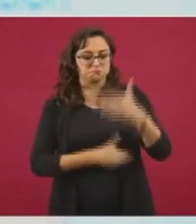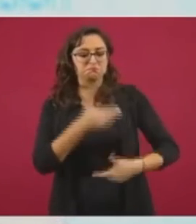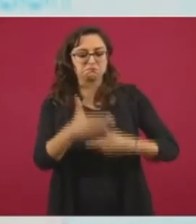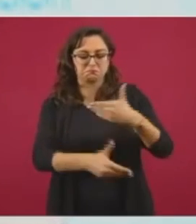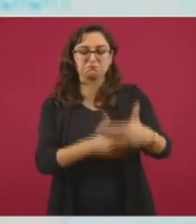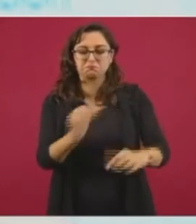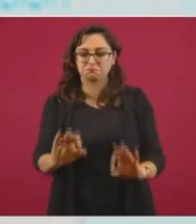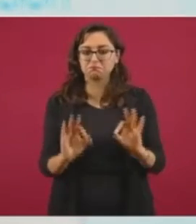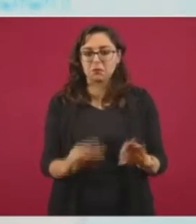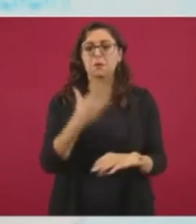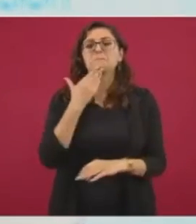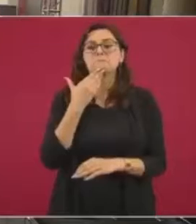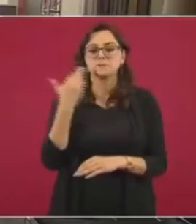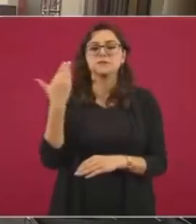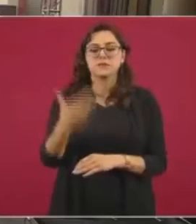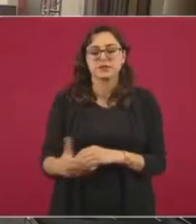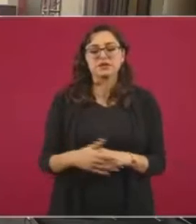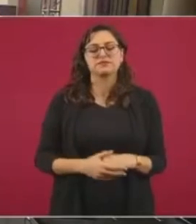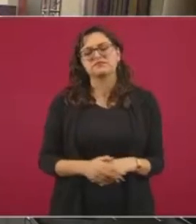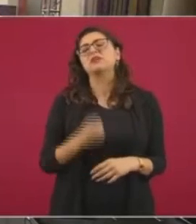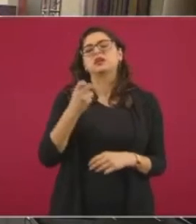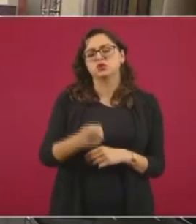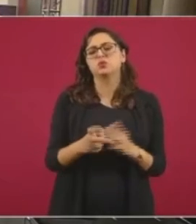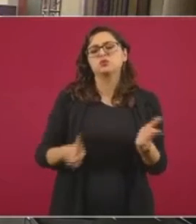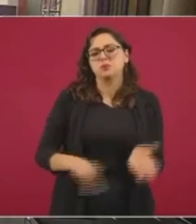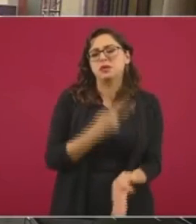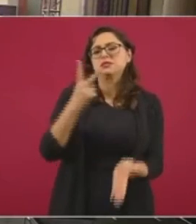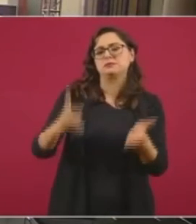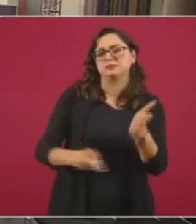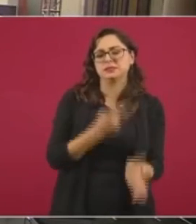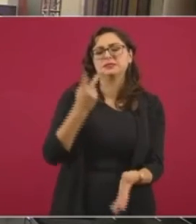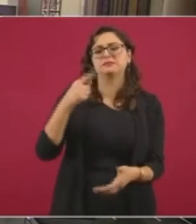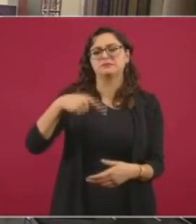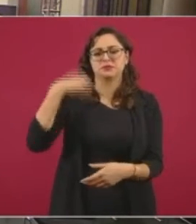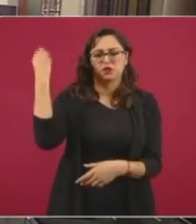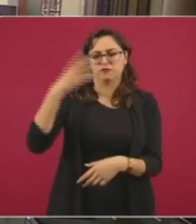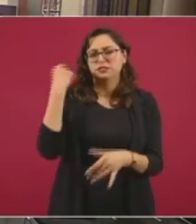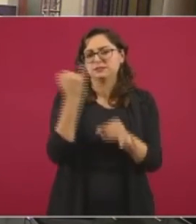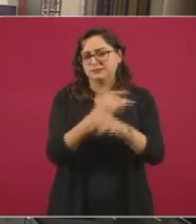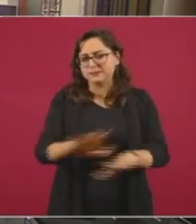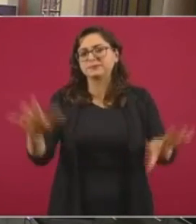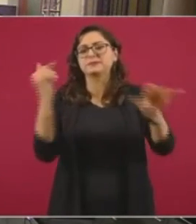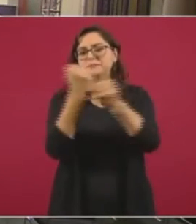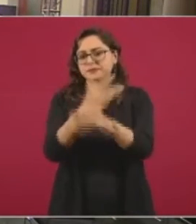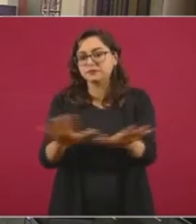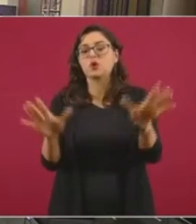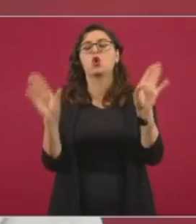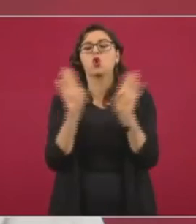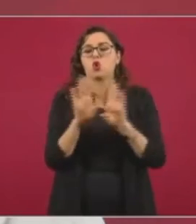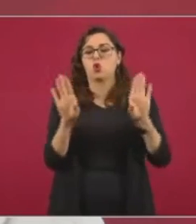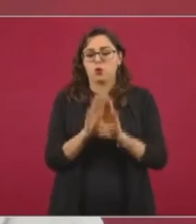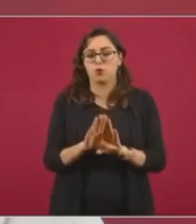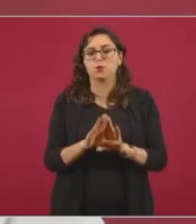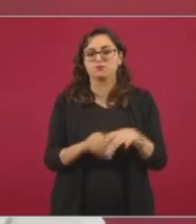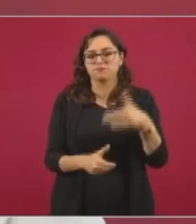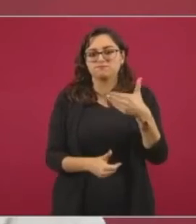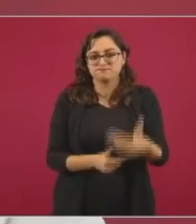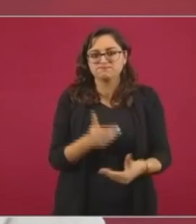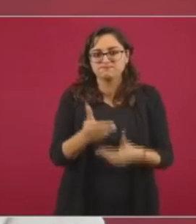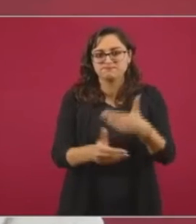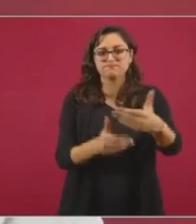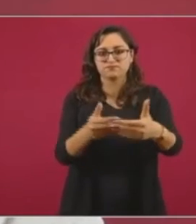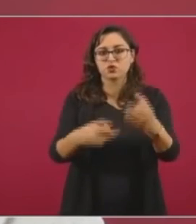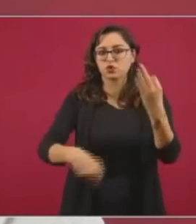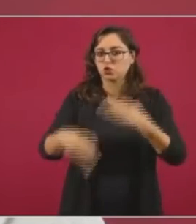tema de vacunas contra el COVID y estaremos informando periódicamente en esta conferencia de prensa sobre cómo vamos impulsando todo